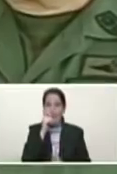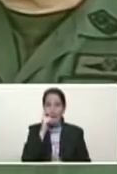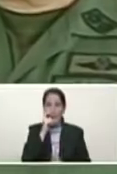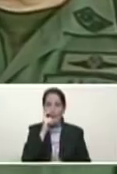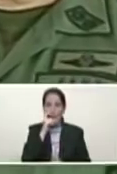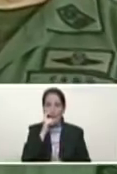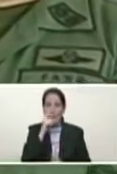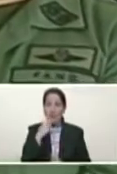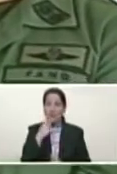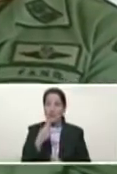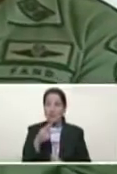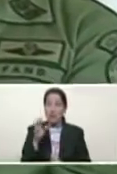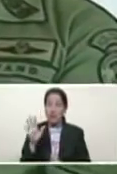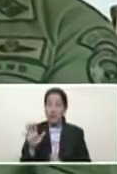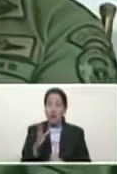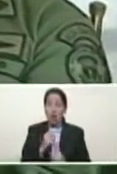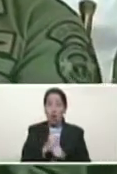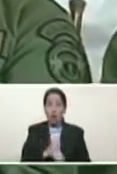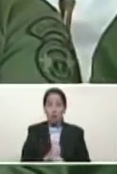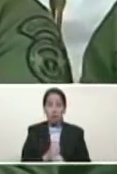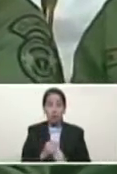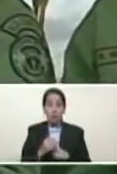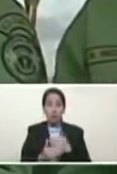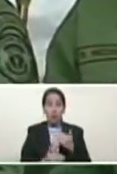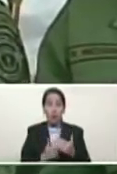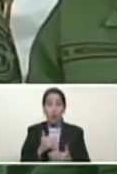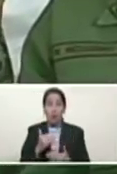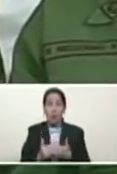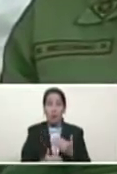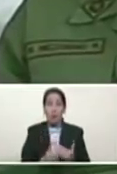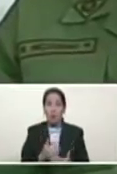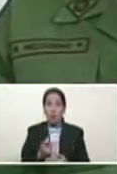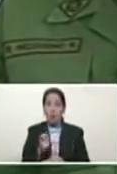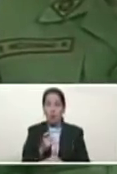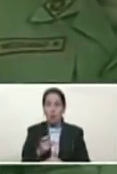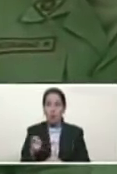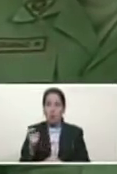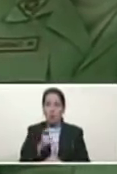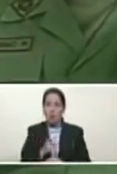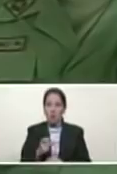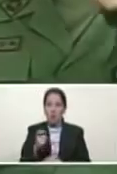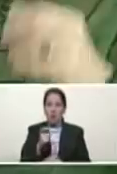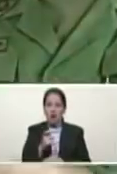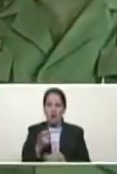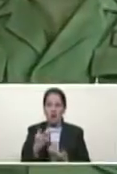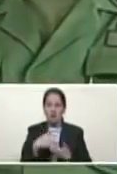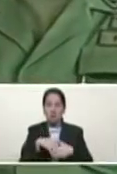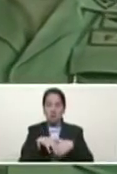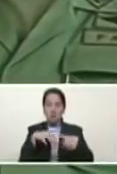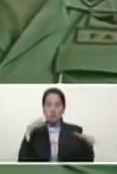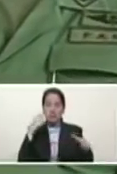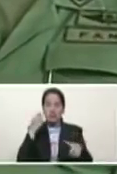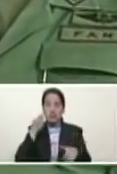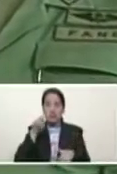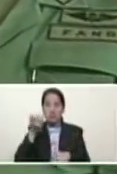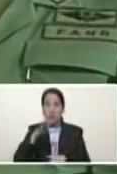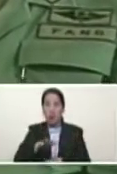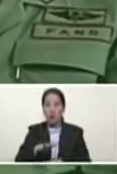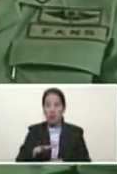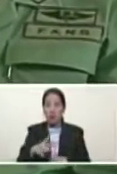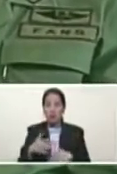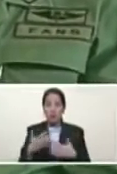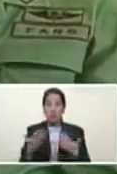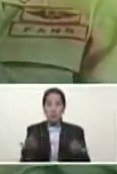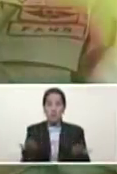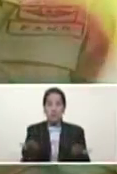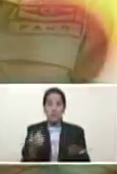paso a paso. Porque ellos buscaban una masacre, es lo que estaban buscando, una masacre militar, para